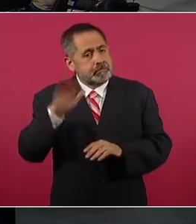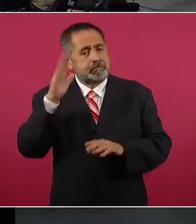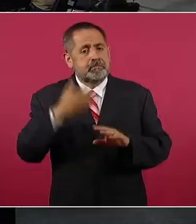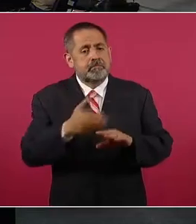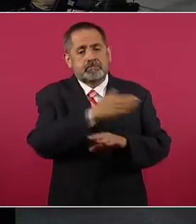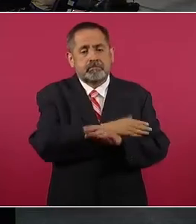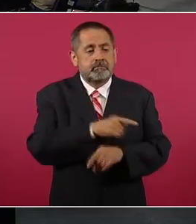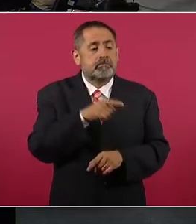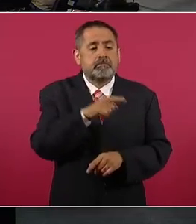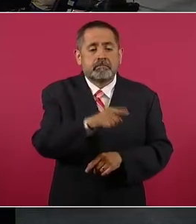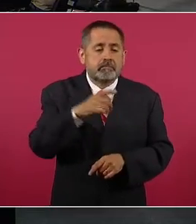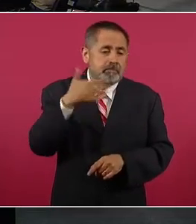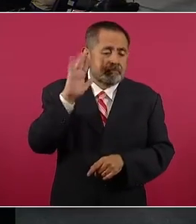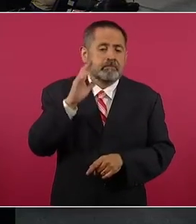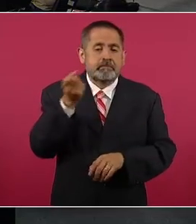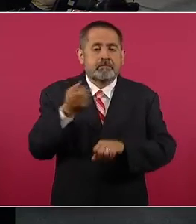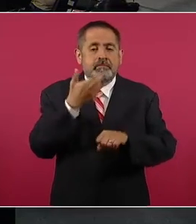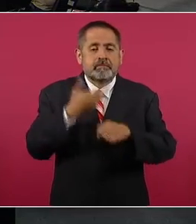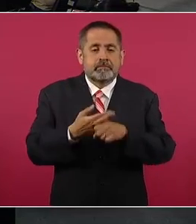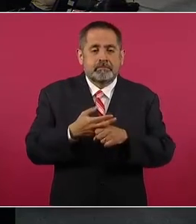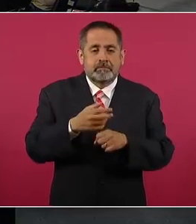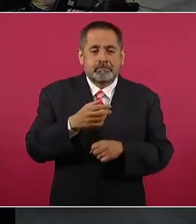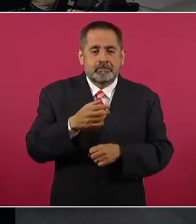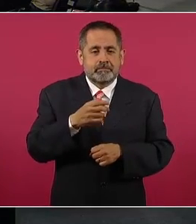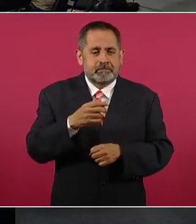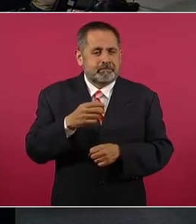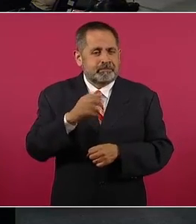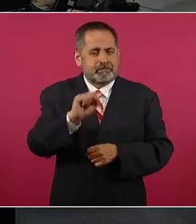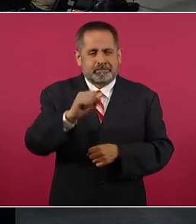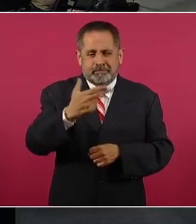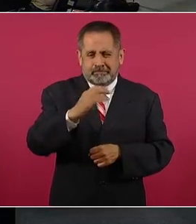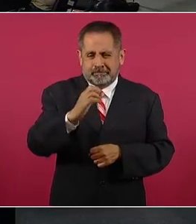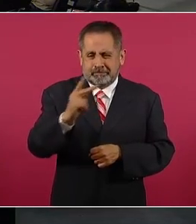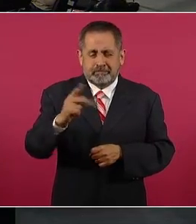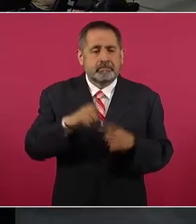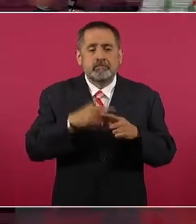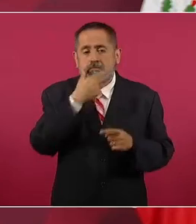el secretario de Hacienda, Aspe, no se me va a olvidar,